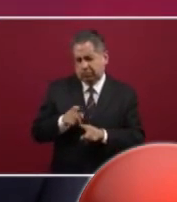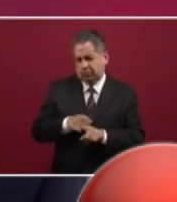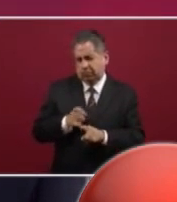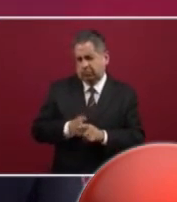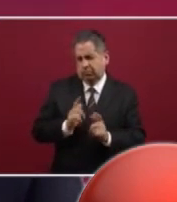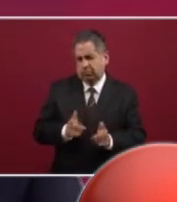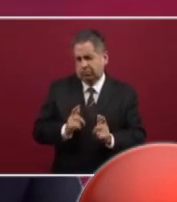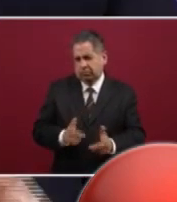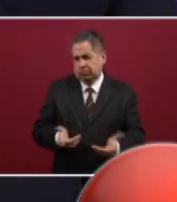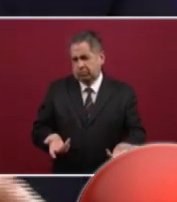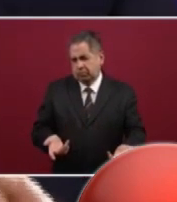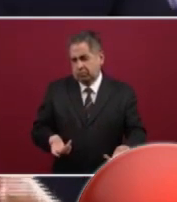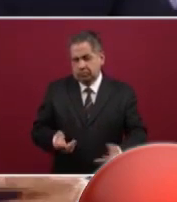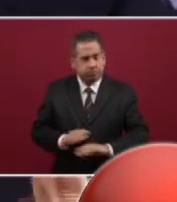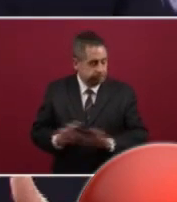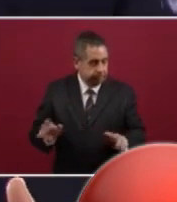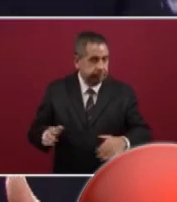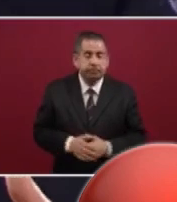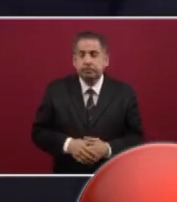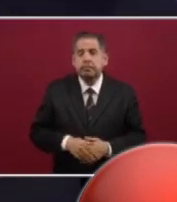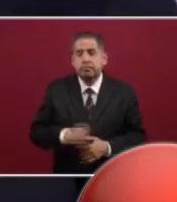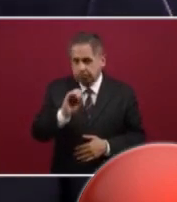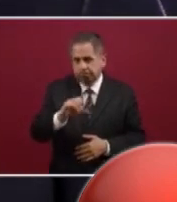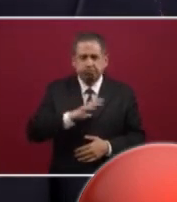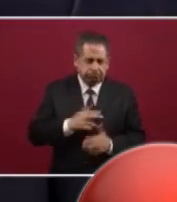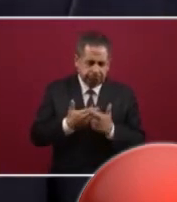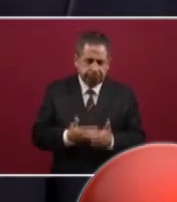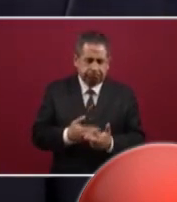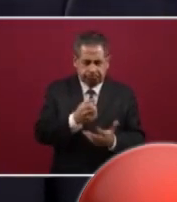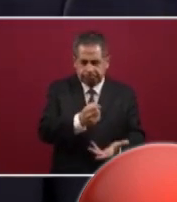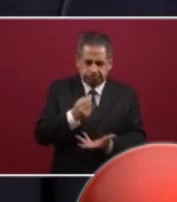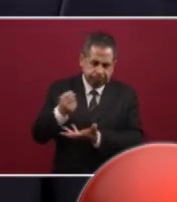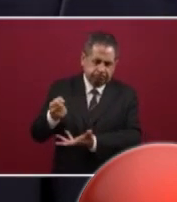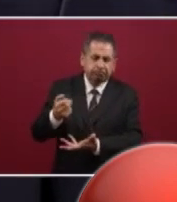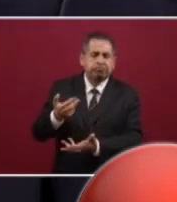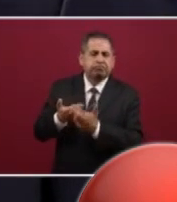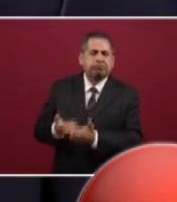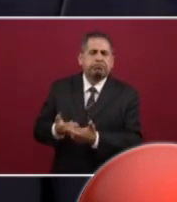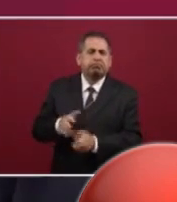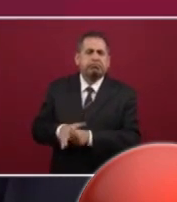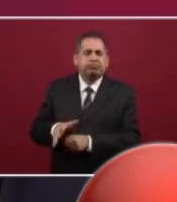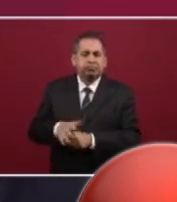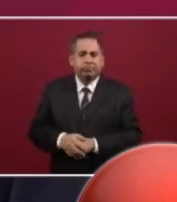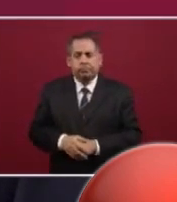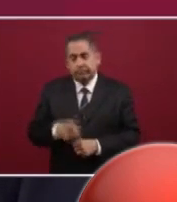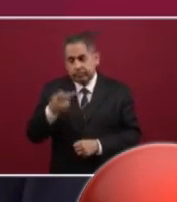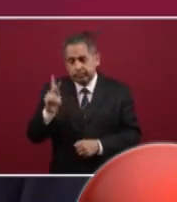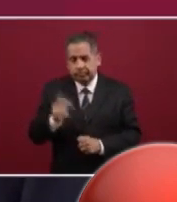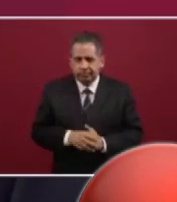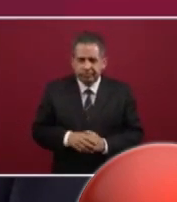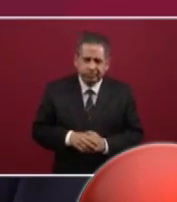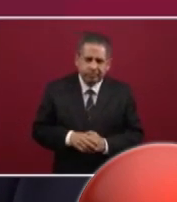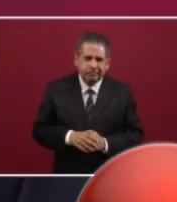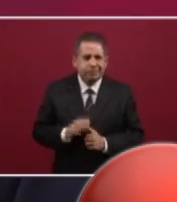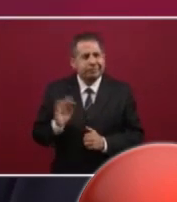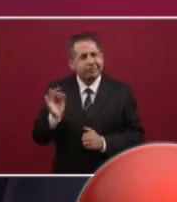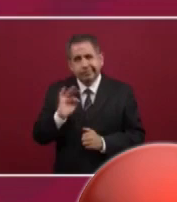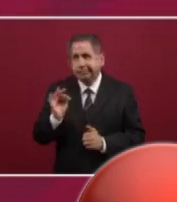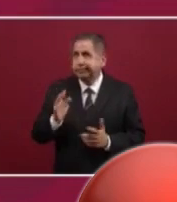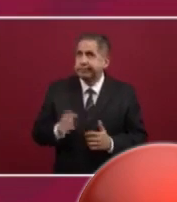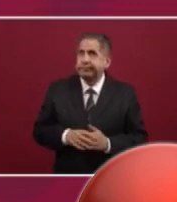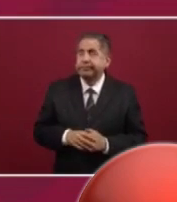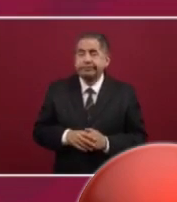Entonces, sí, tenemos presupuesto. Pero si se tratara de hablar nada